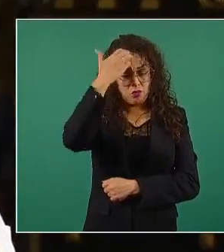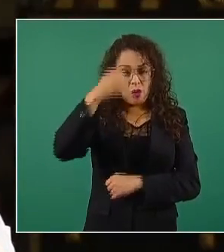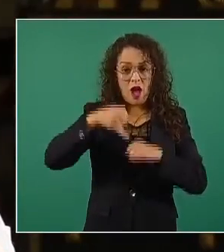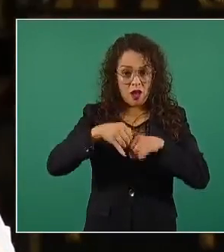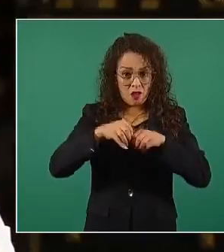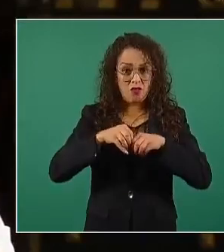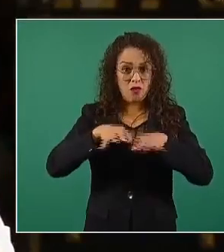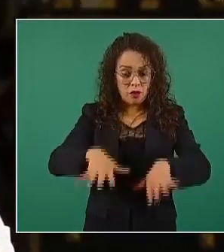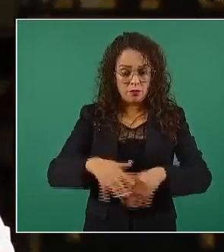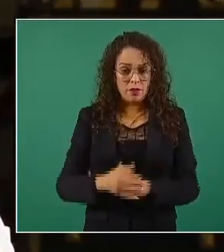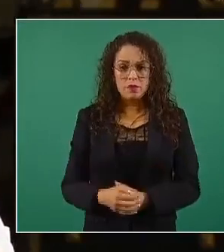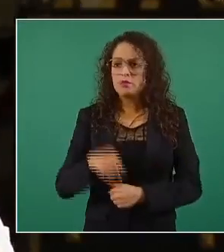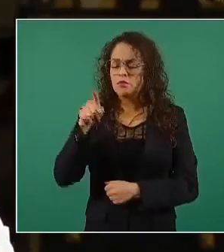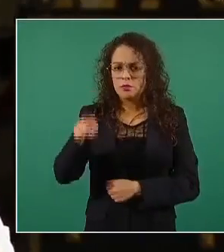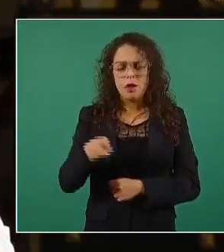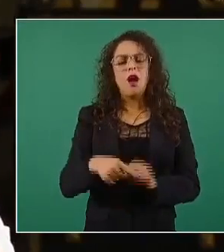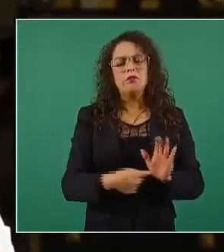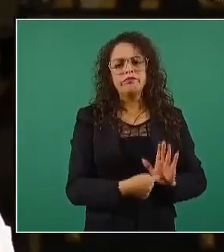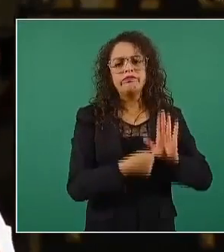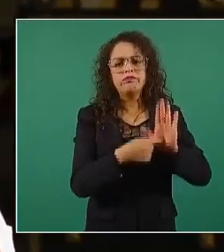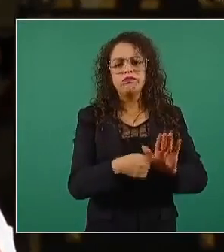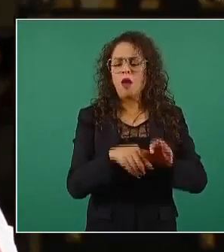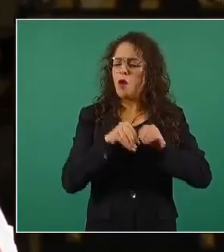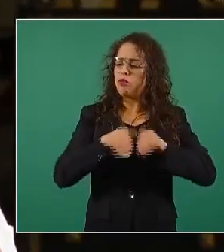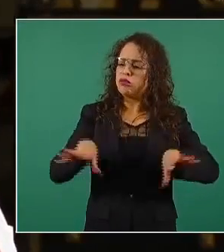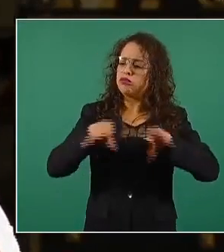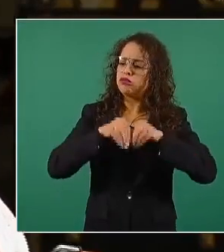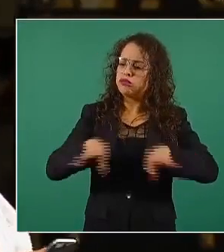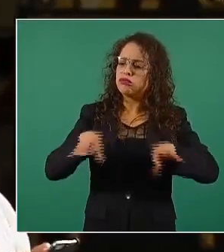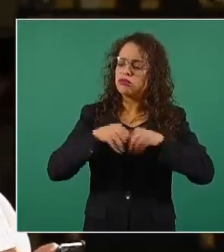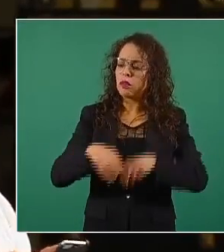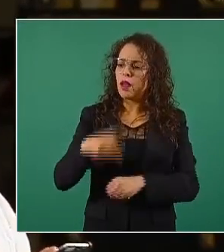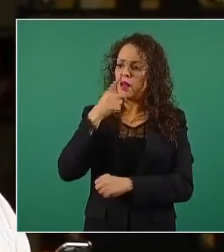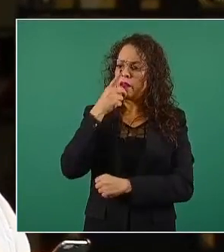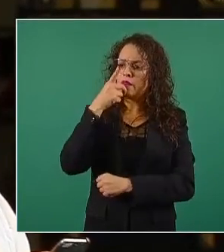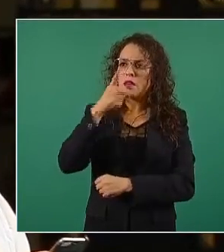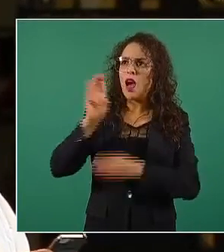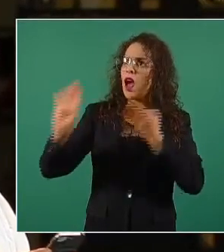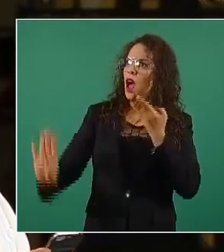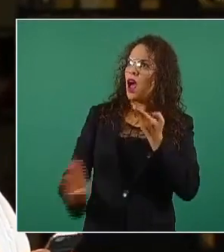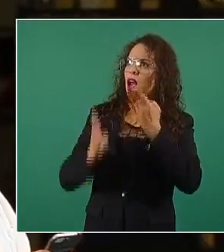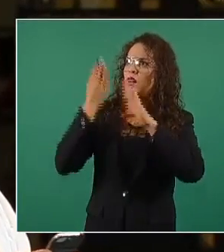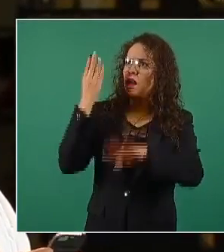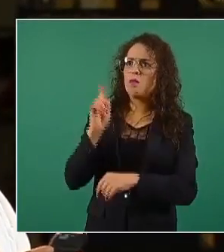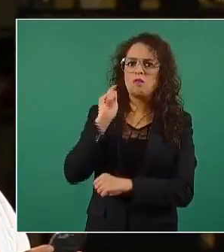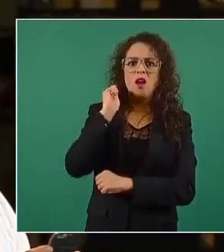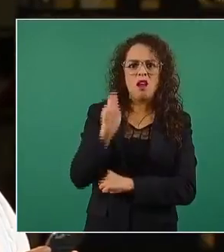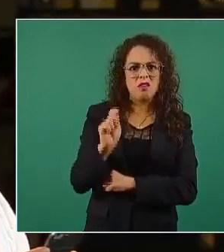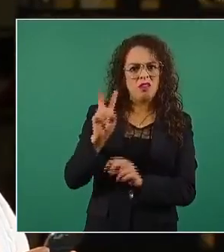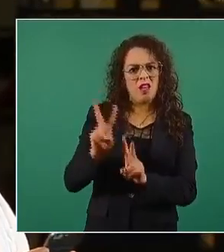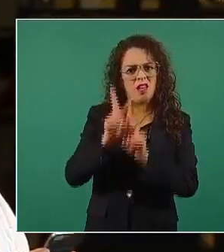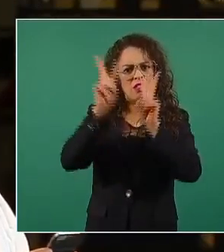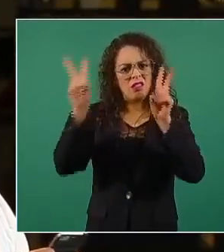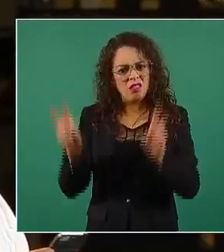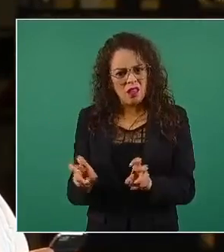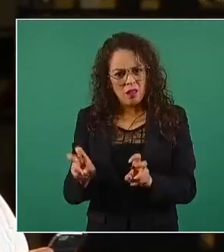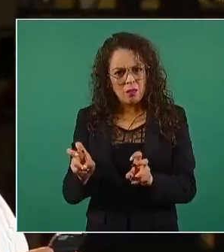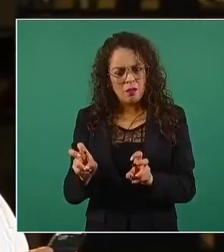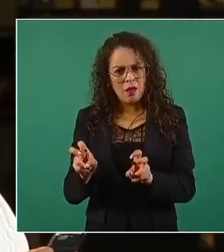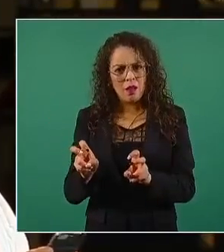ha publicado una serie de reportajes sobre la ultraderecha en el mundo. Particularmente en el caso